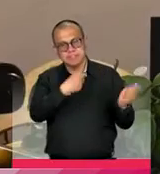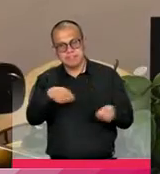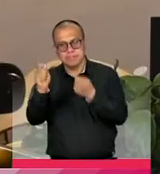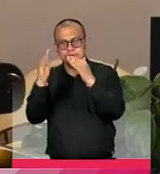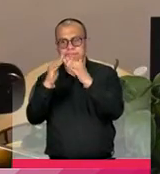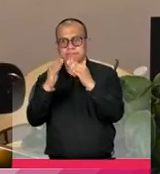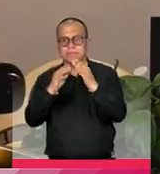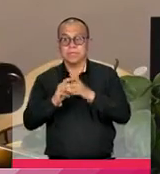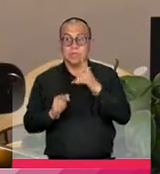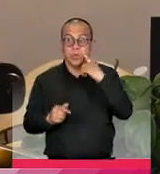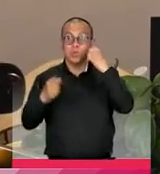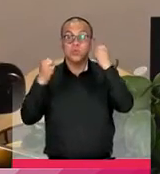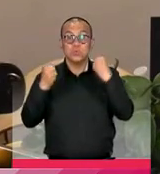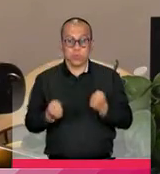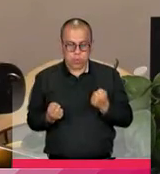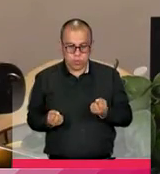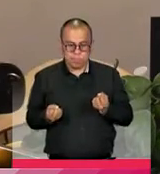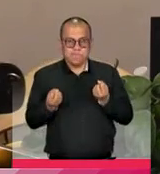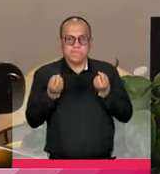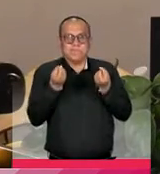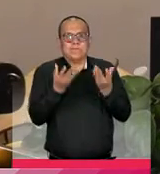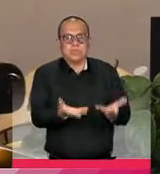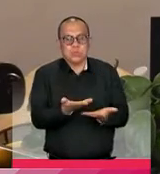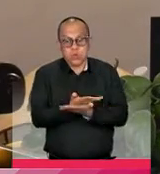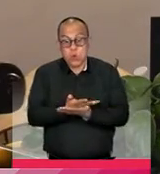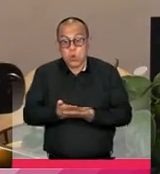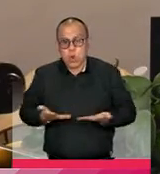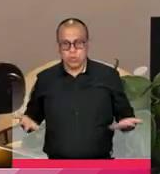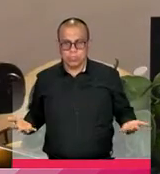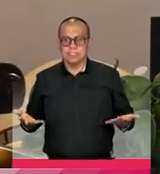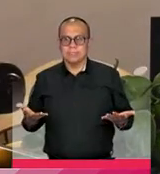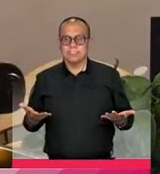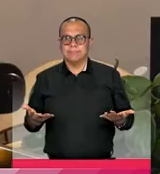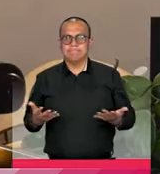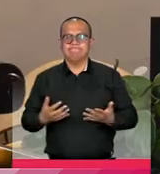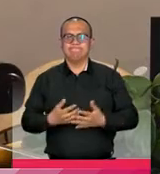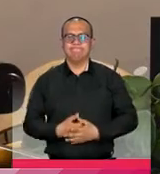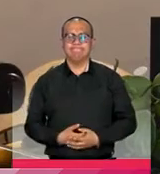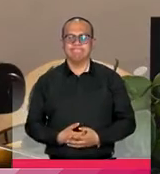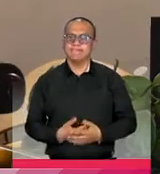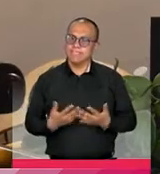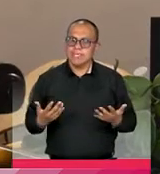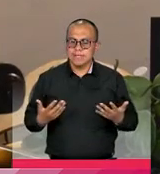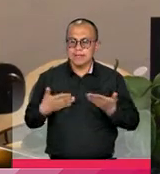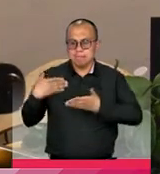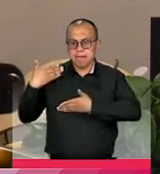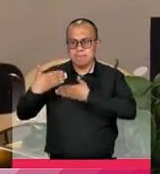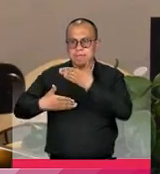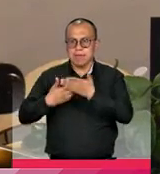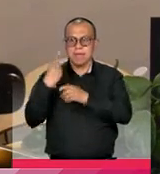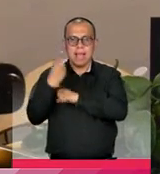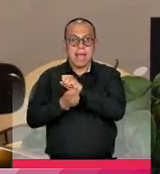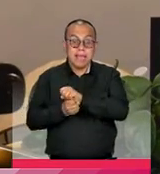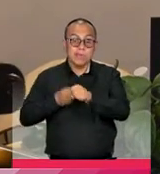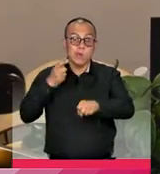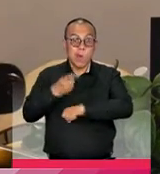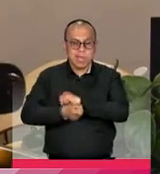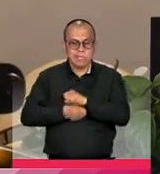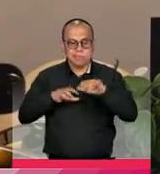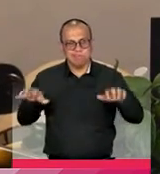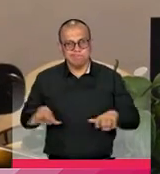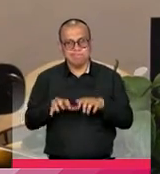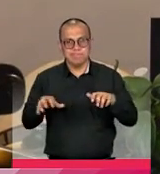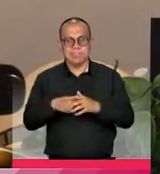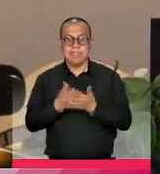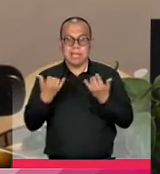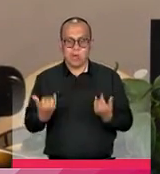Fue muy duro entregar, y el entregar tus cosas que tú has desarrollado en tantos años